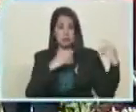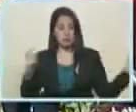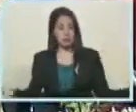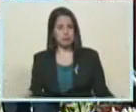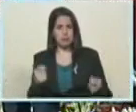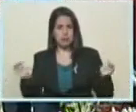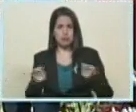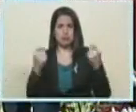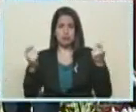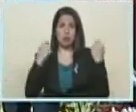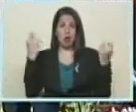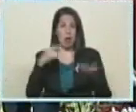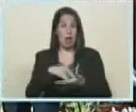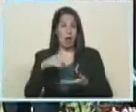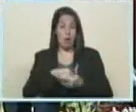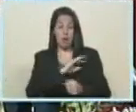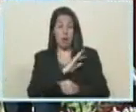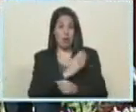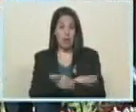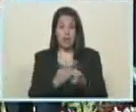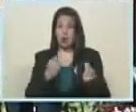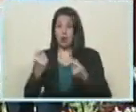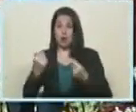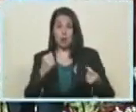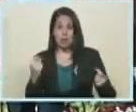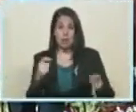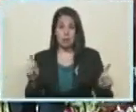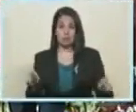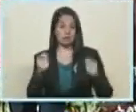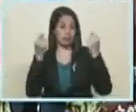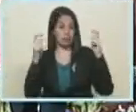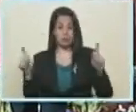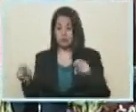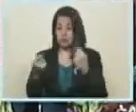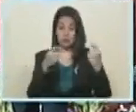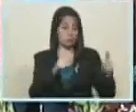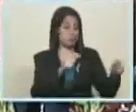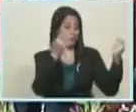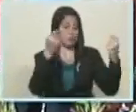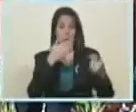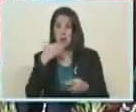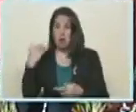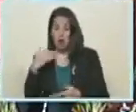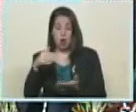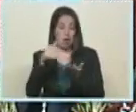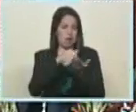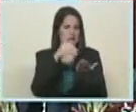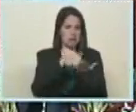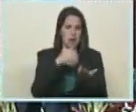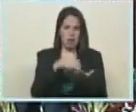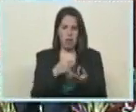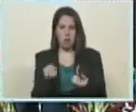impulsar el Carabobo potencia en lo económico, para recuperar todo lo que haya que recuperar: clase obrera,